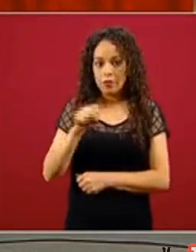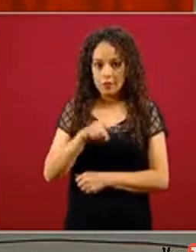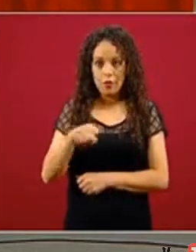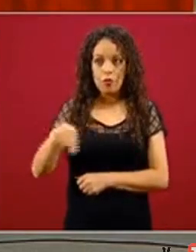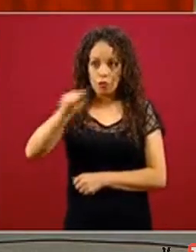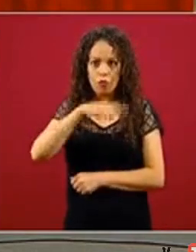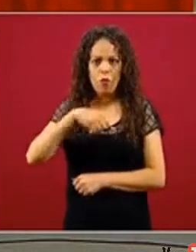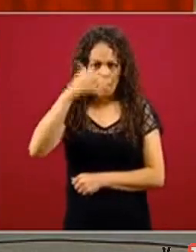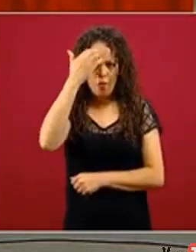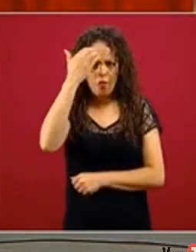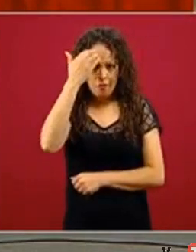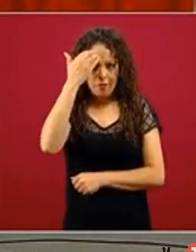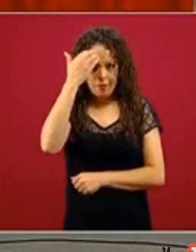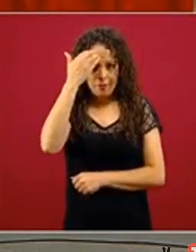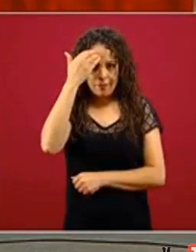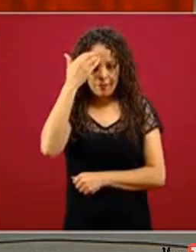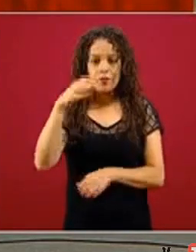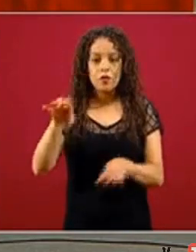Sobre residuos